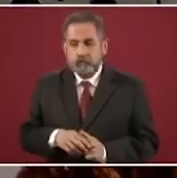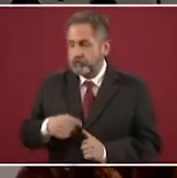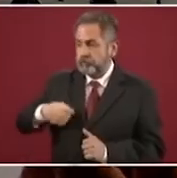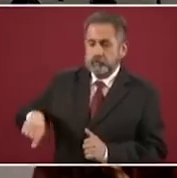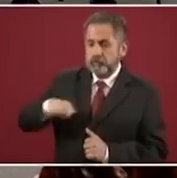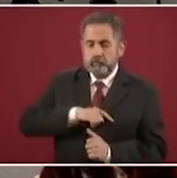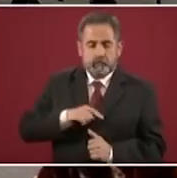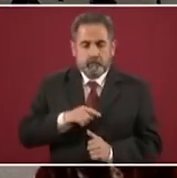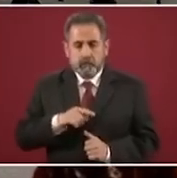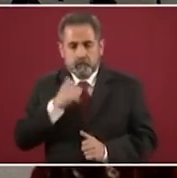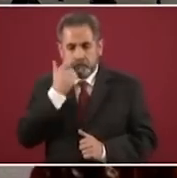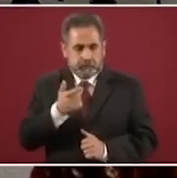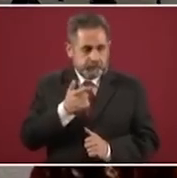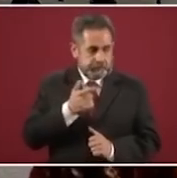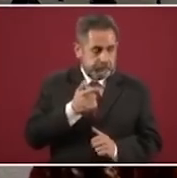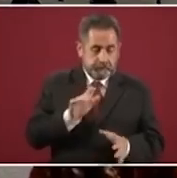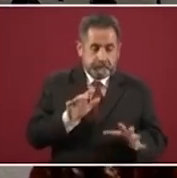proponer cambios